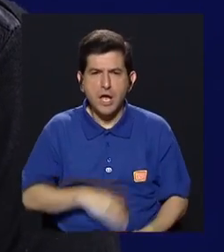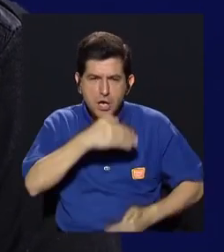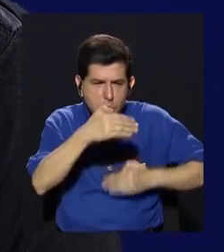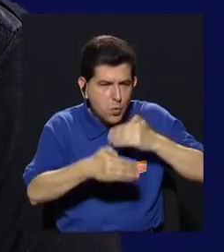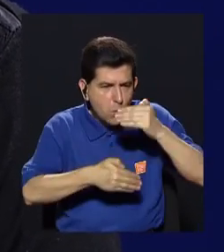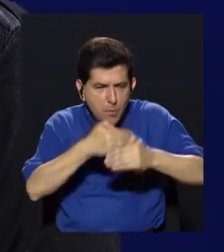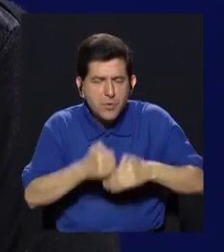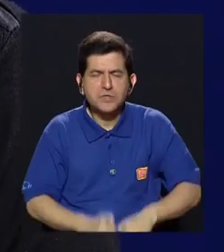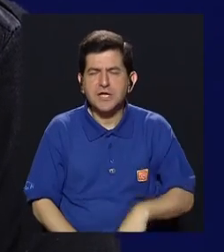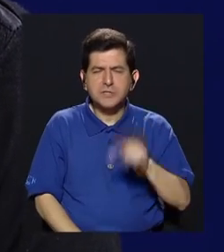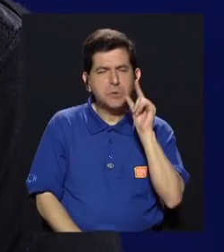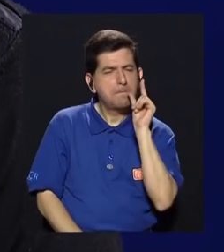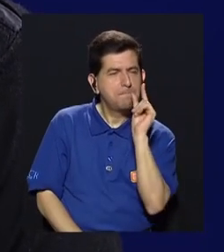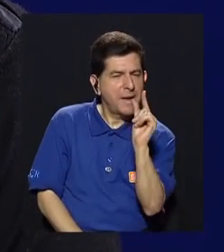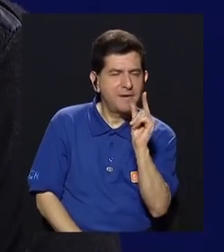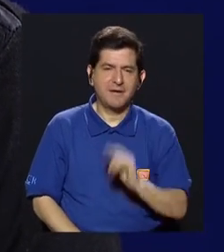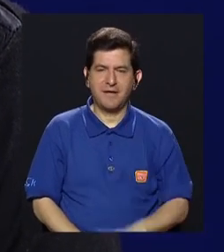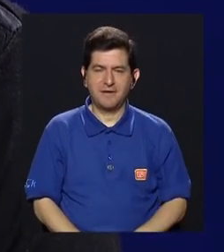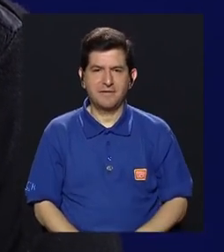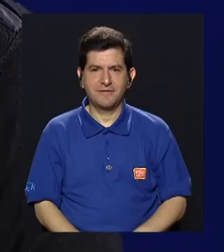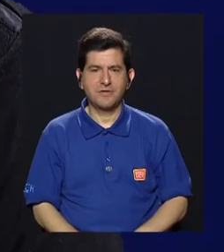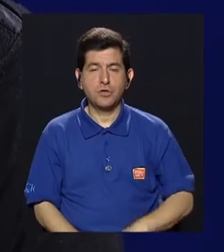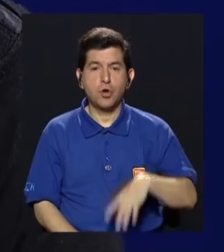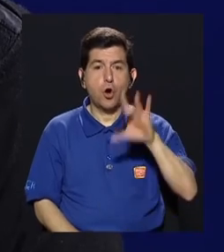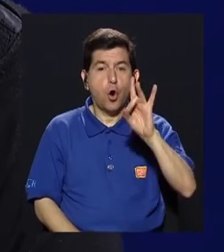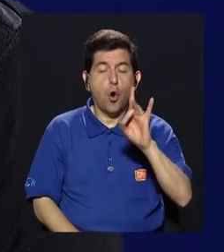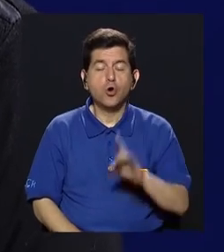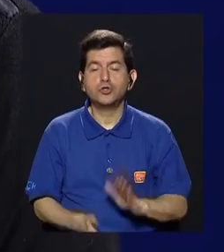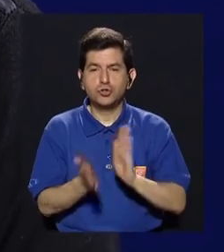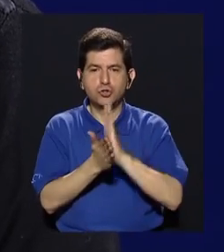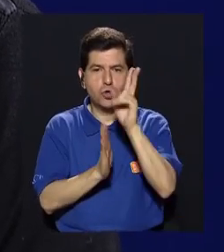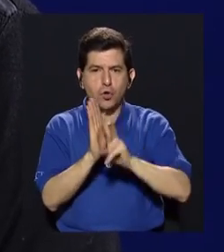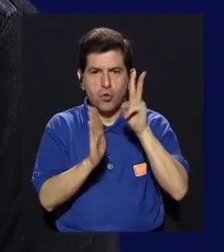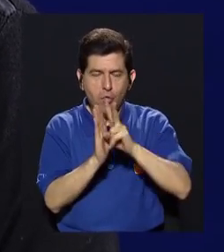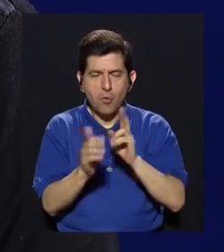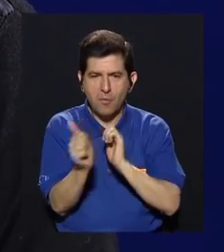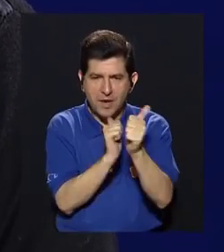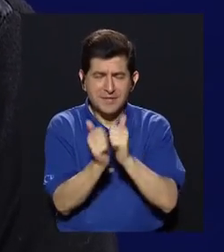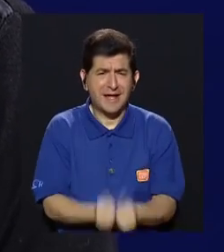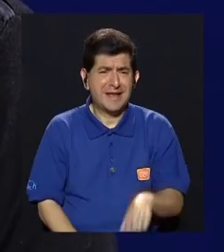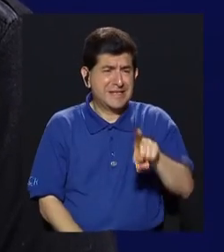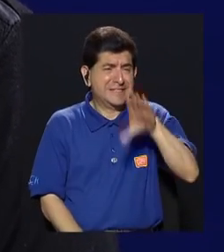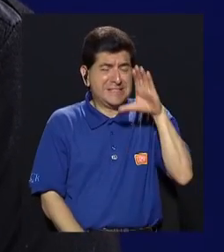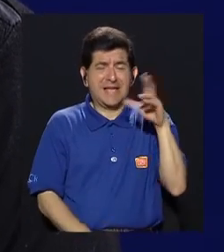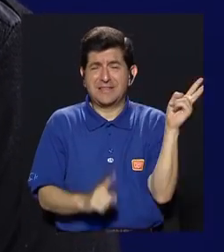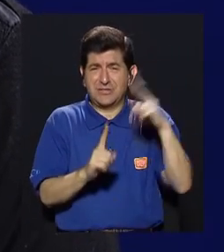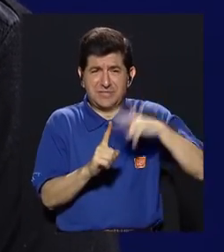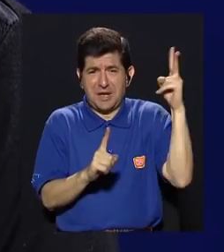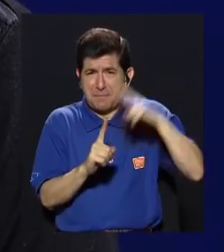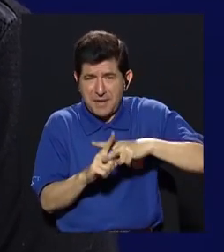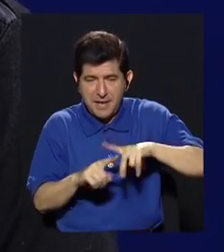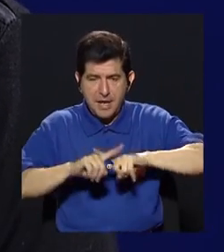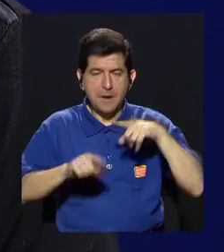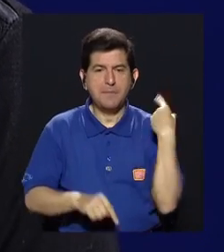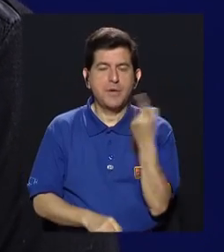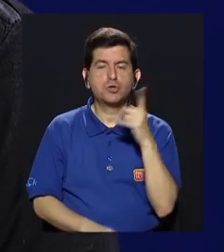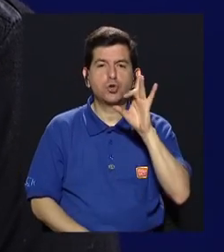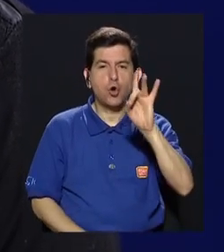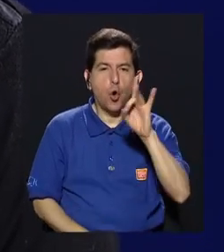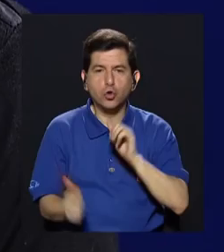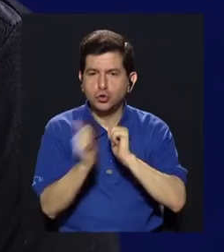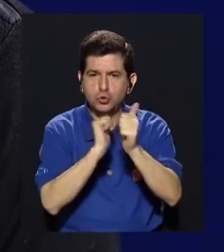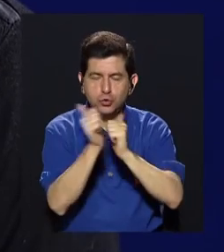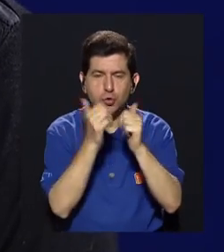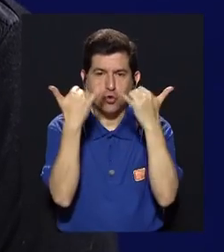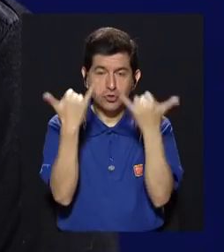estaba muy contento solo de participar porque es un festival importante y además hacen una curaduría un programa muy pequeño muy